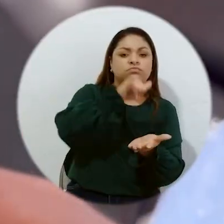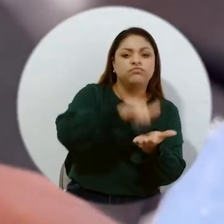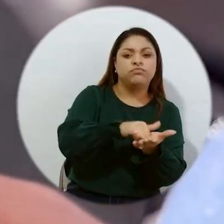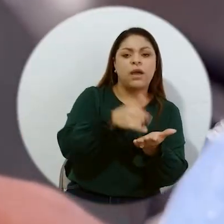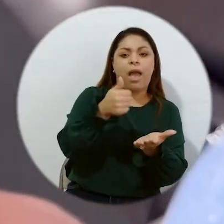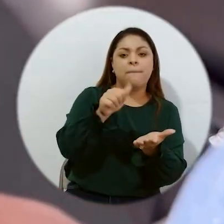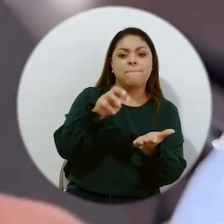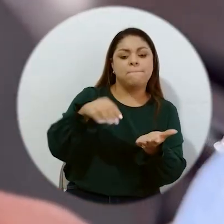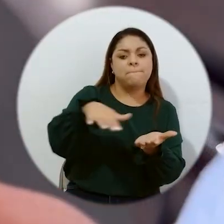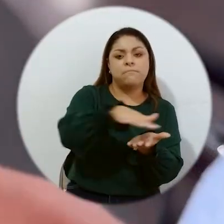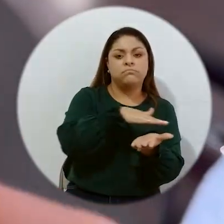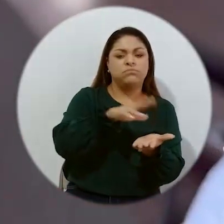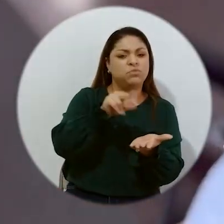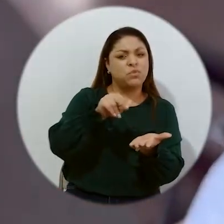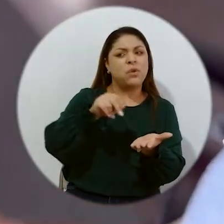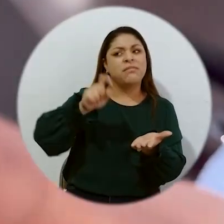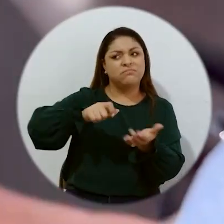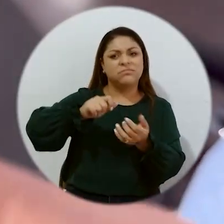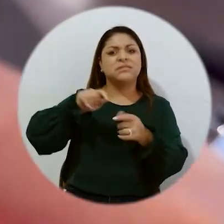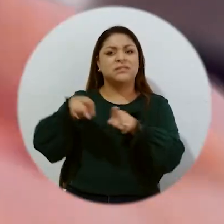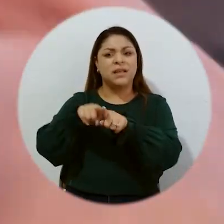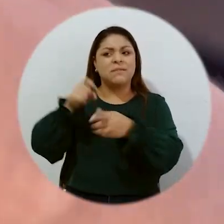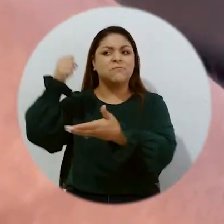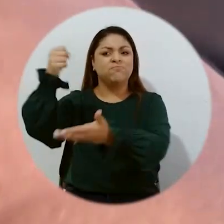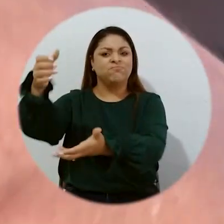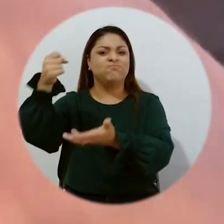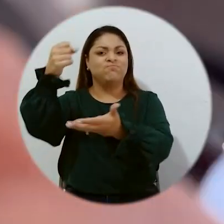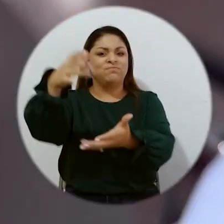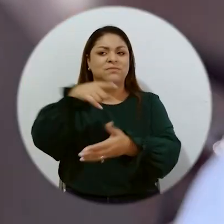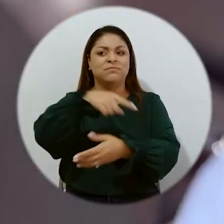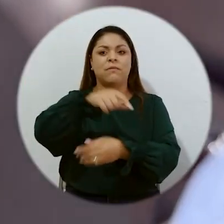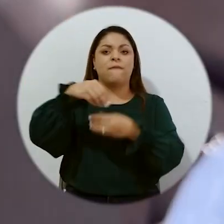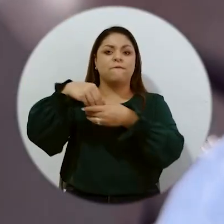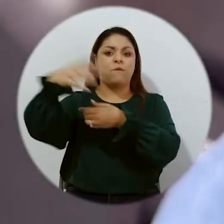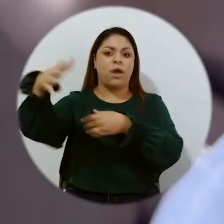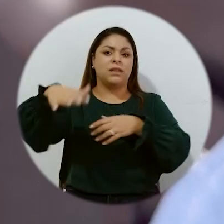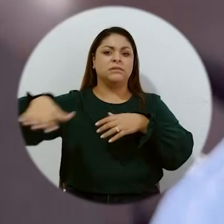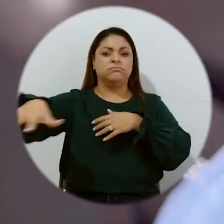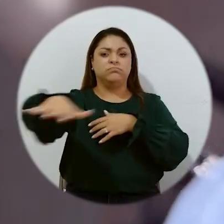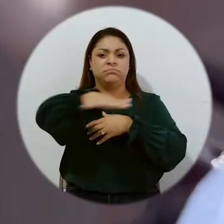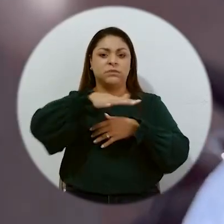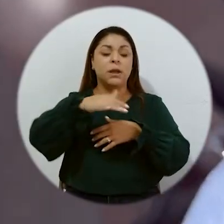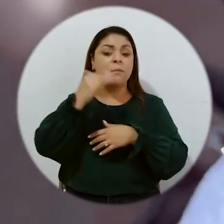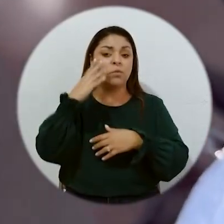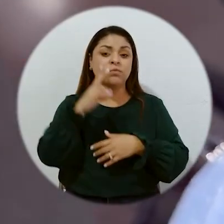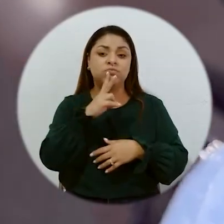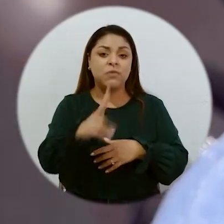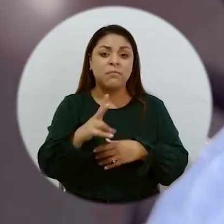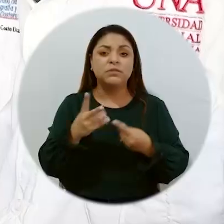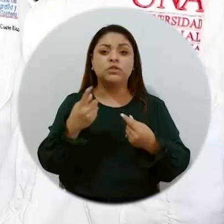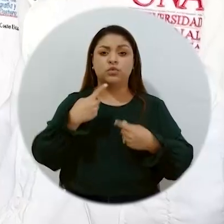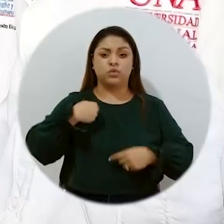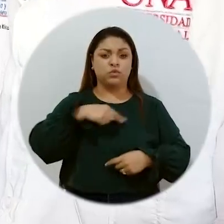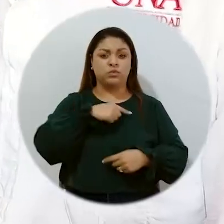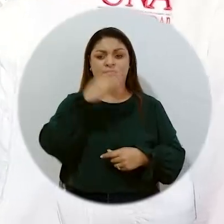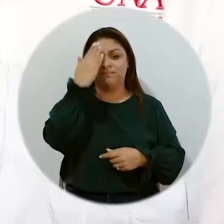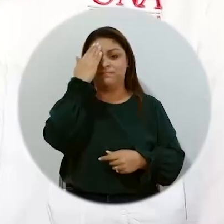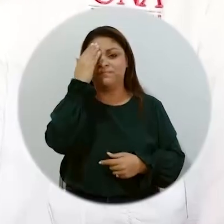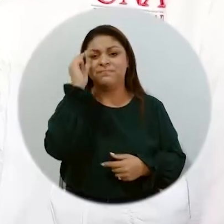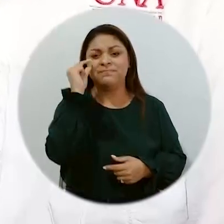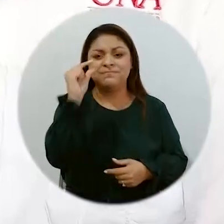don Álvaro mencionaba 92% de la superficie y realmente cuánto conocimiento tenemos de ella, ¿verdad?